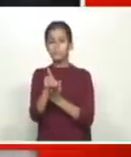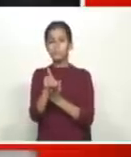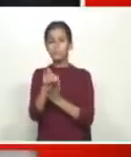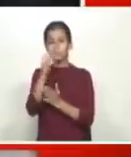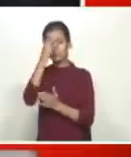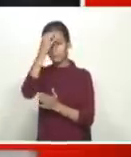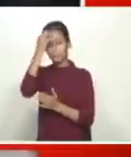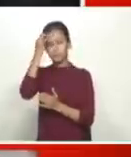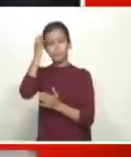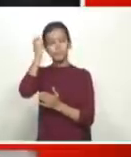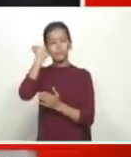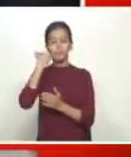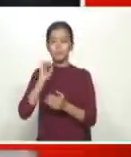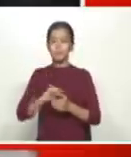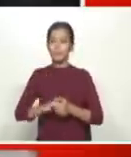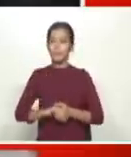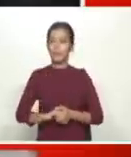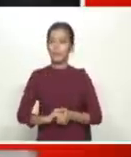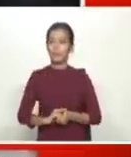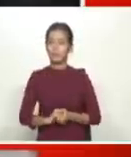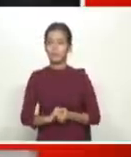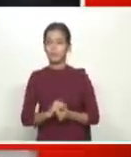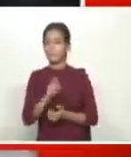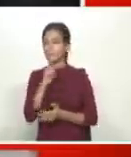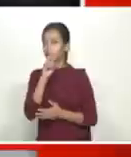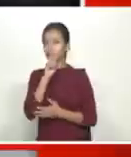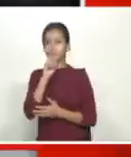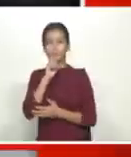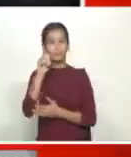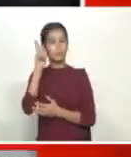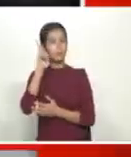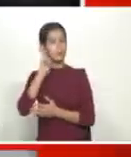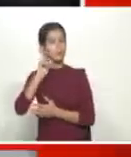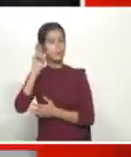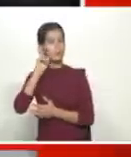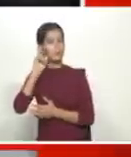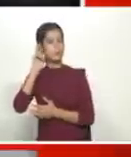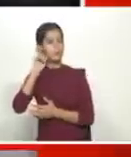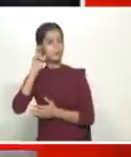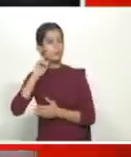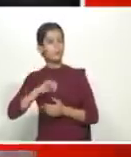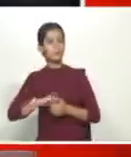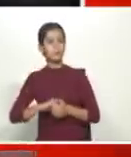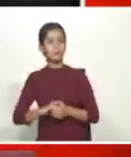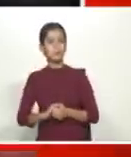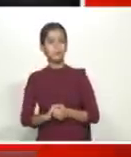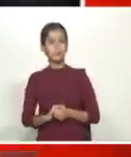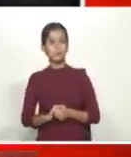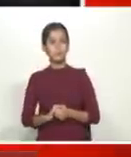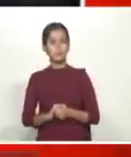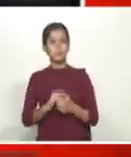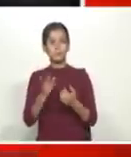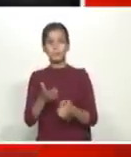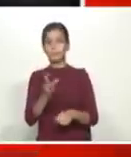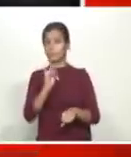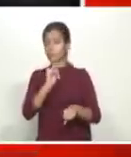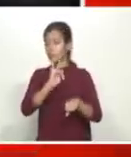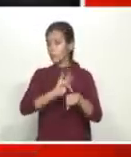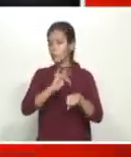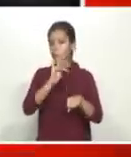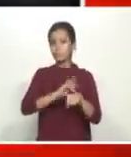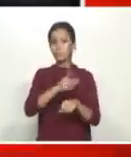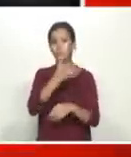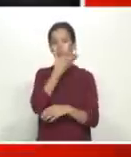como lo pregona Xiomara, socialismo democrático, un sistema que solo ve la explotación del hombre por el hombre, a ti te mira como